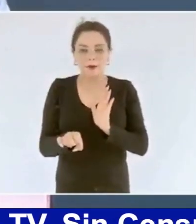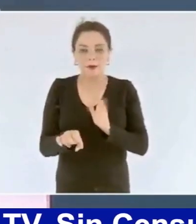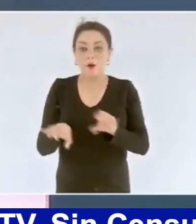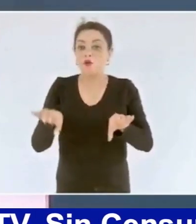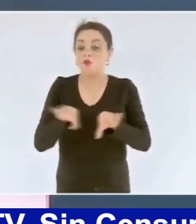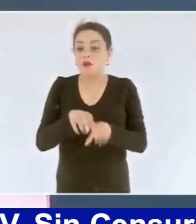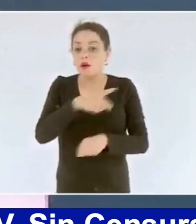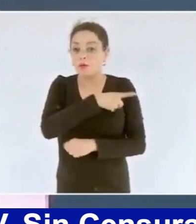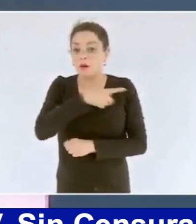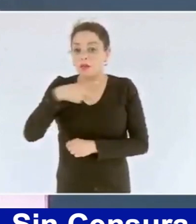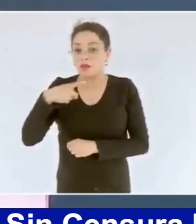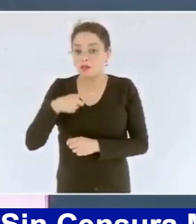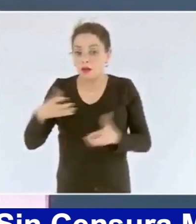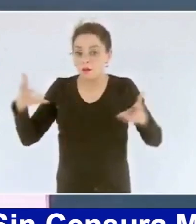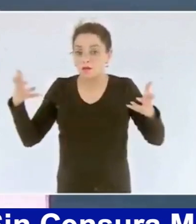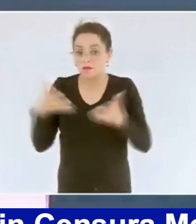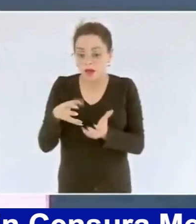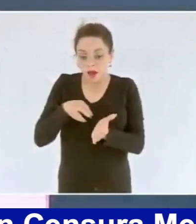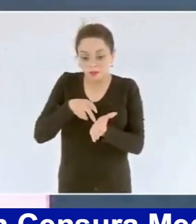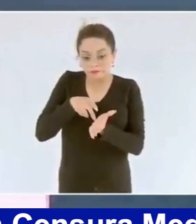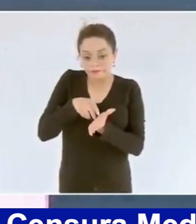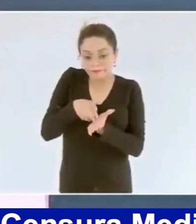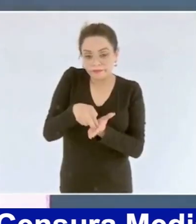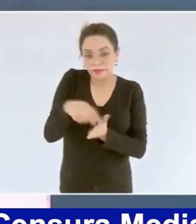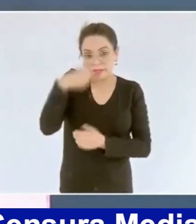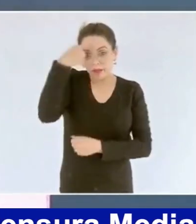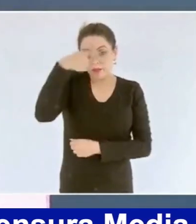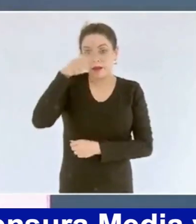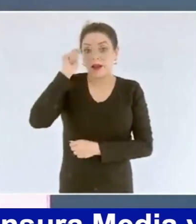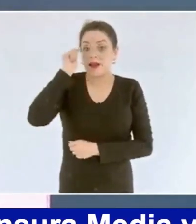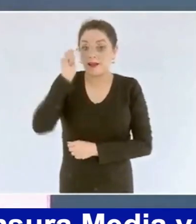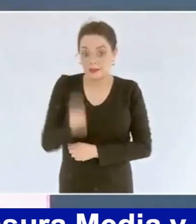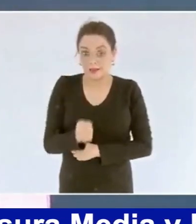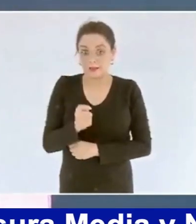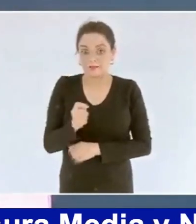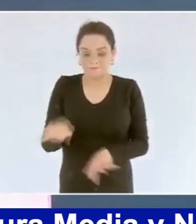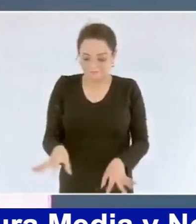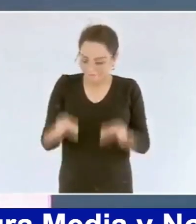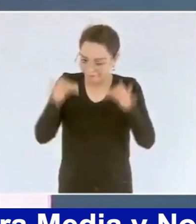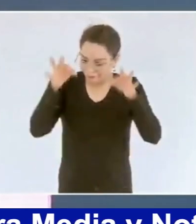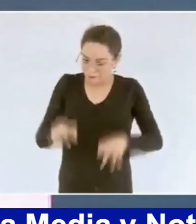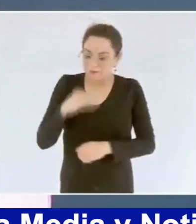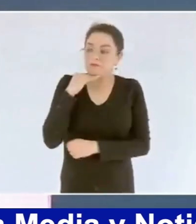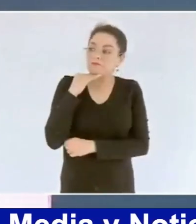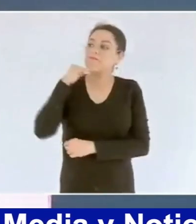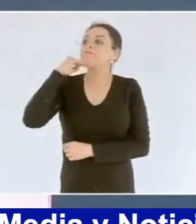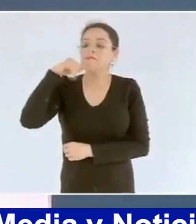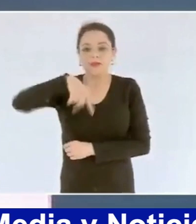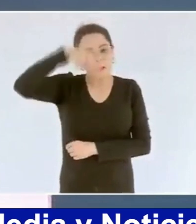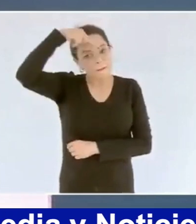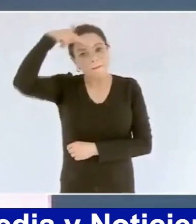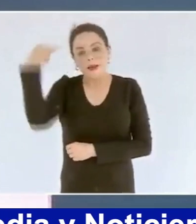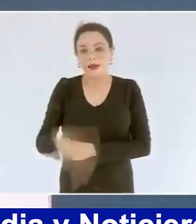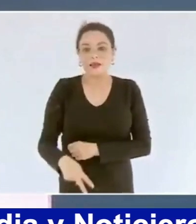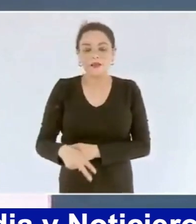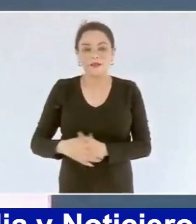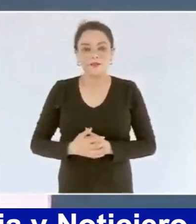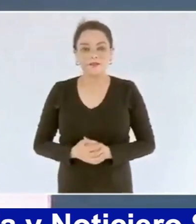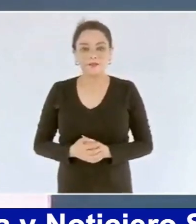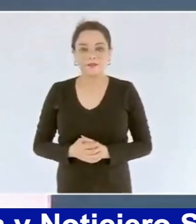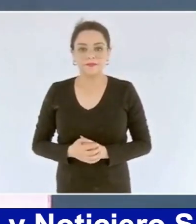actuar para enaltecer la dignidad nacional y